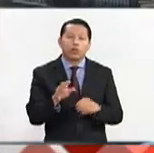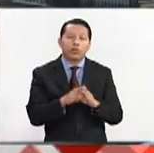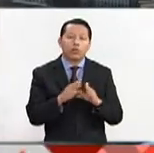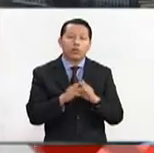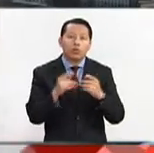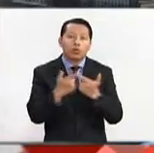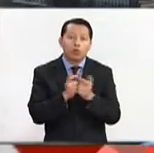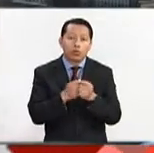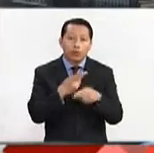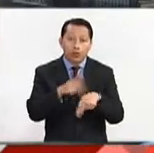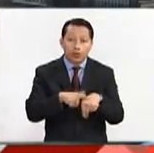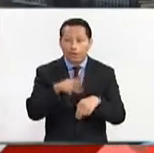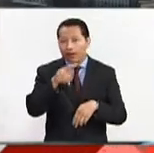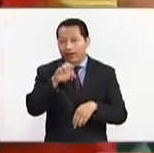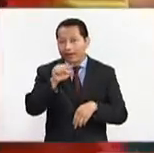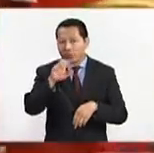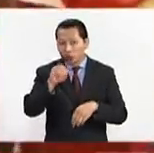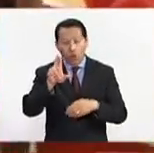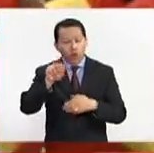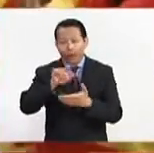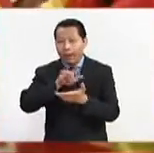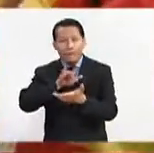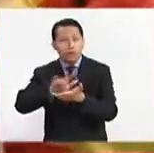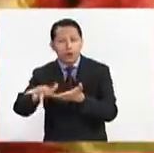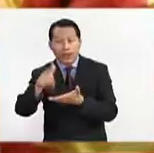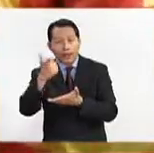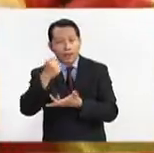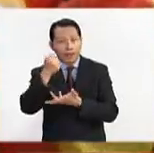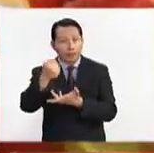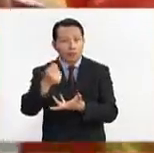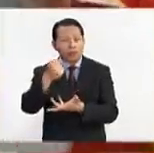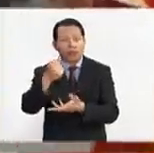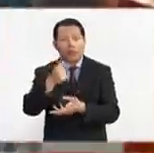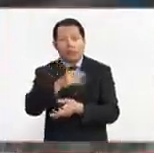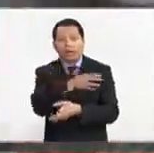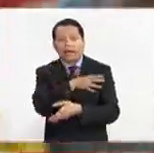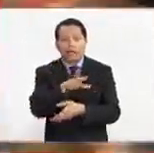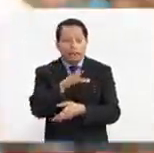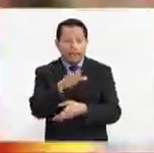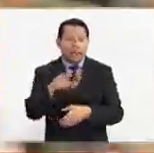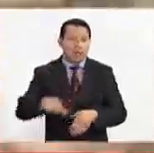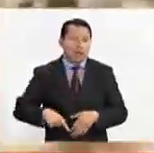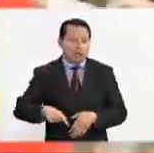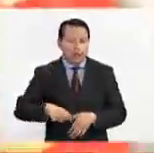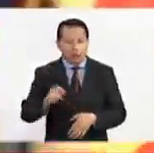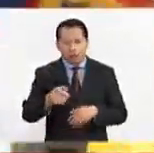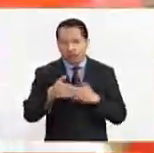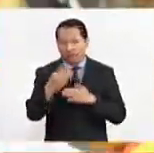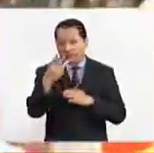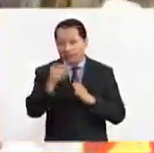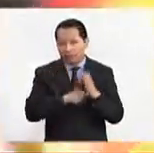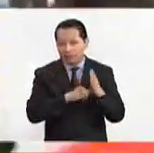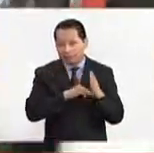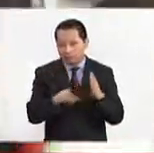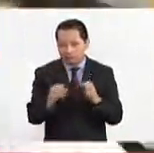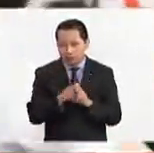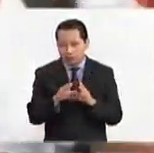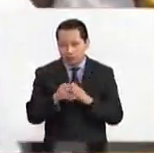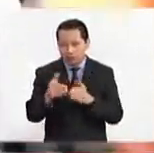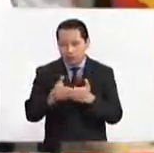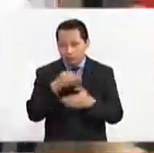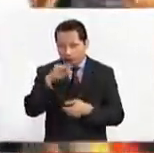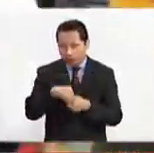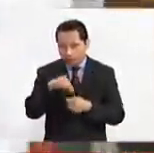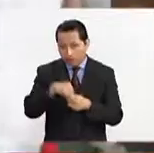Partido Nacionalista Vasco no apoyará los presupuestos generales del Estado, lo que en un plazo de 3 meses podría provocar el adelanto de las